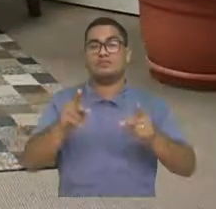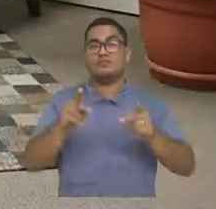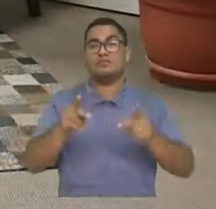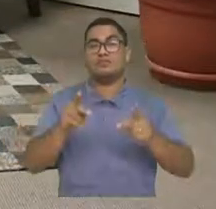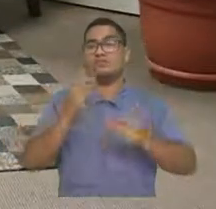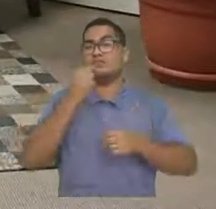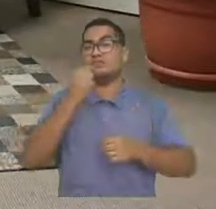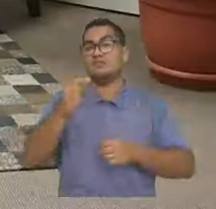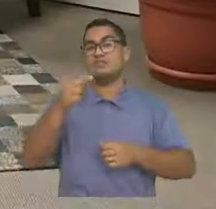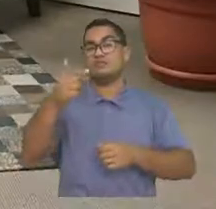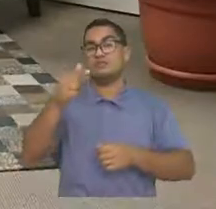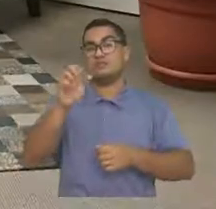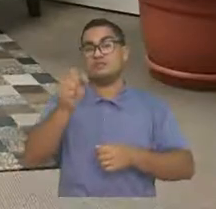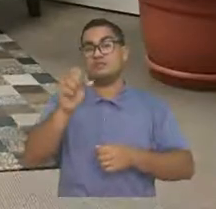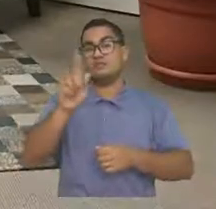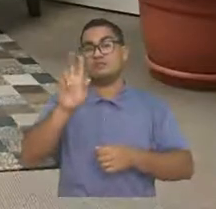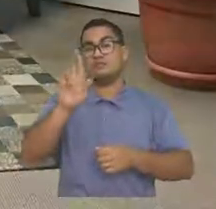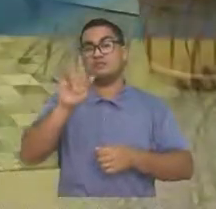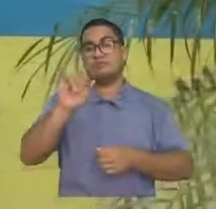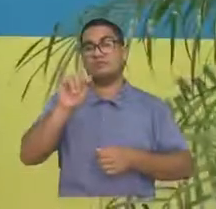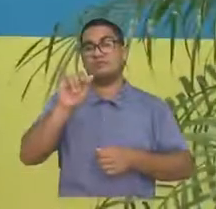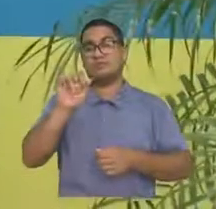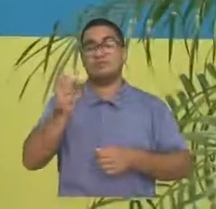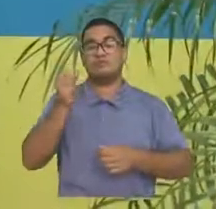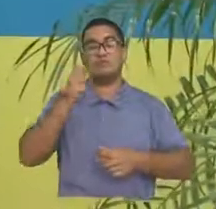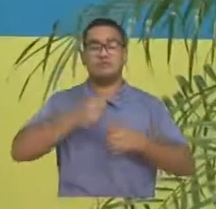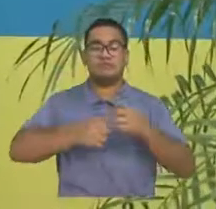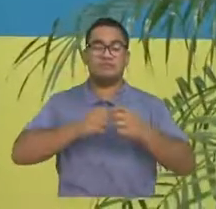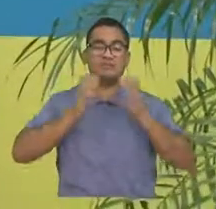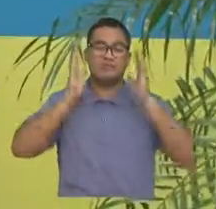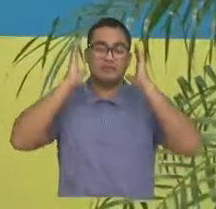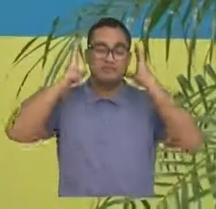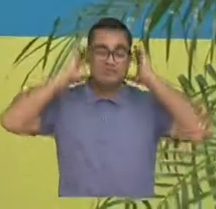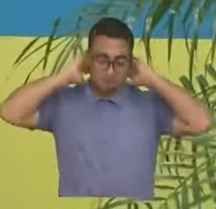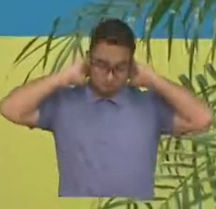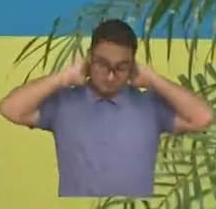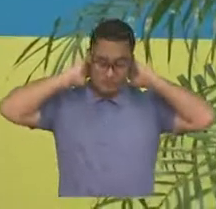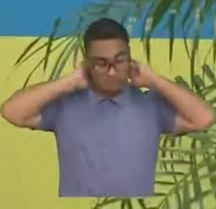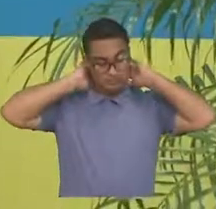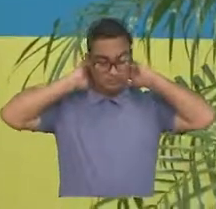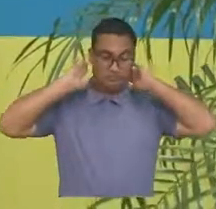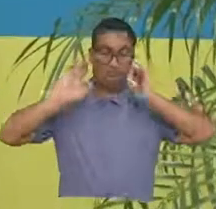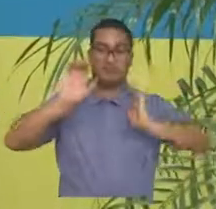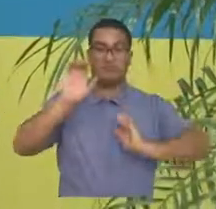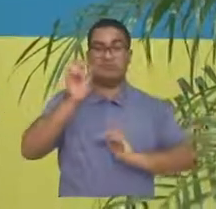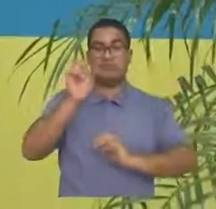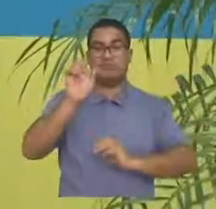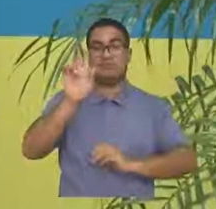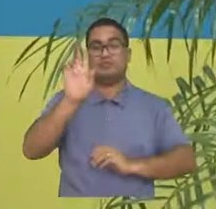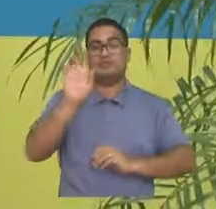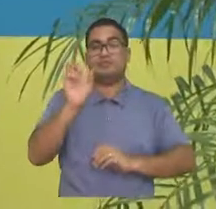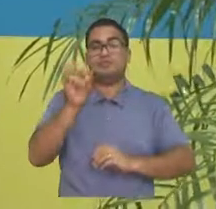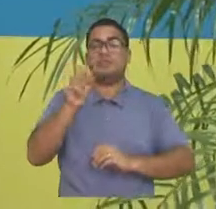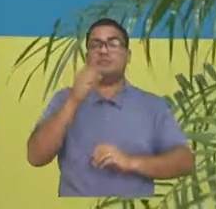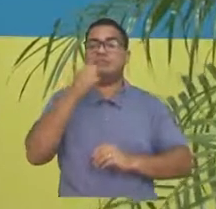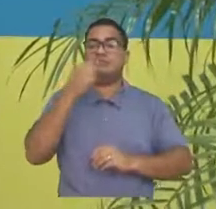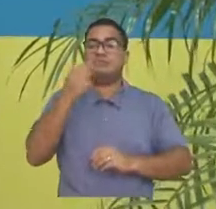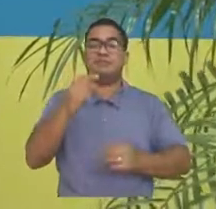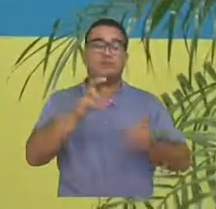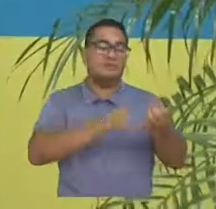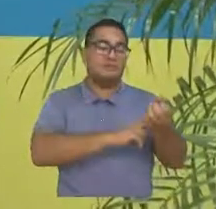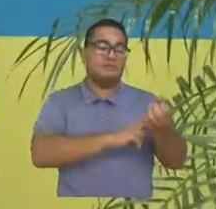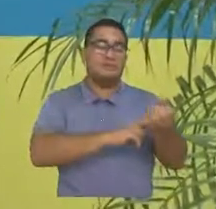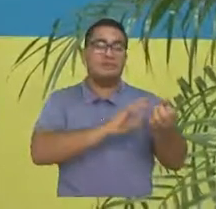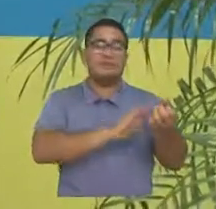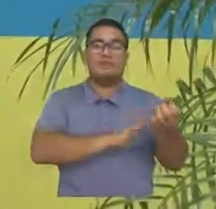a factores estresantes. Por eso, a todos los pacientes crónicos, una de las bases fundamentales para controlar